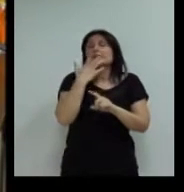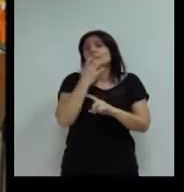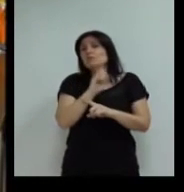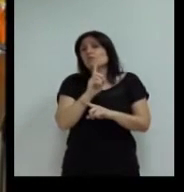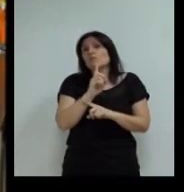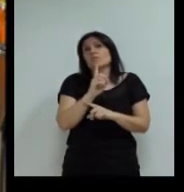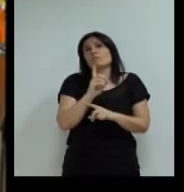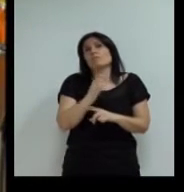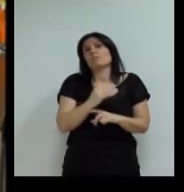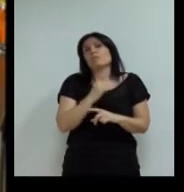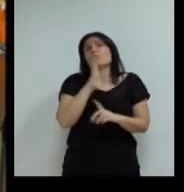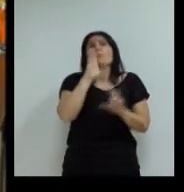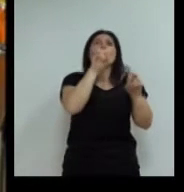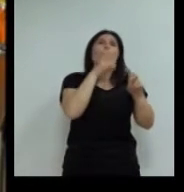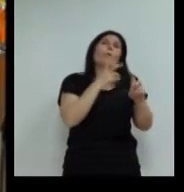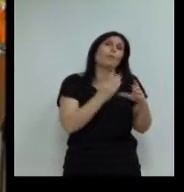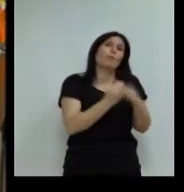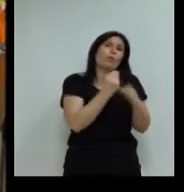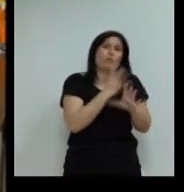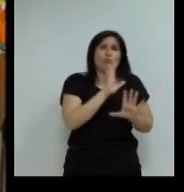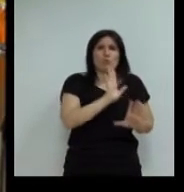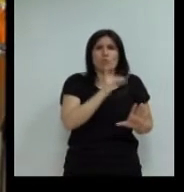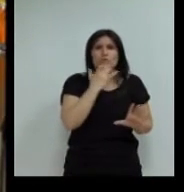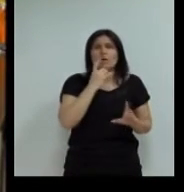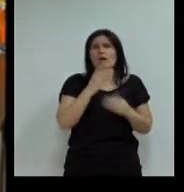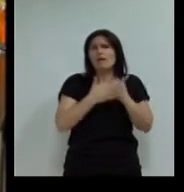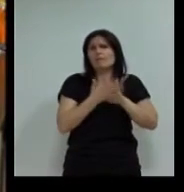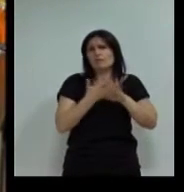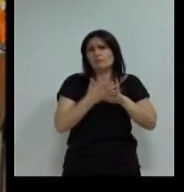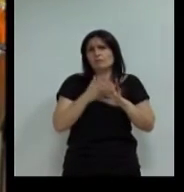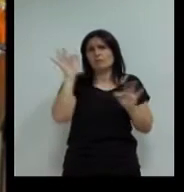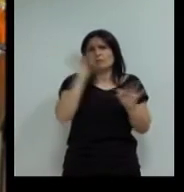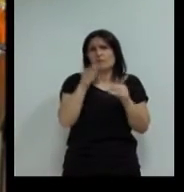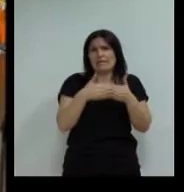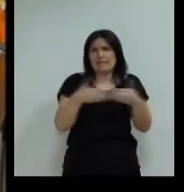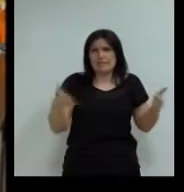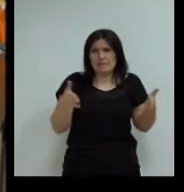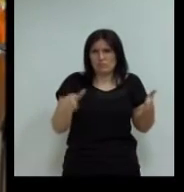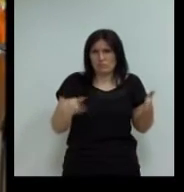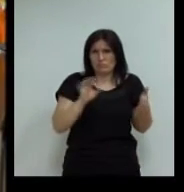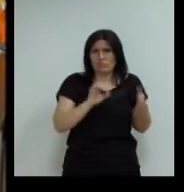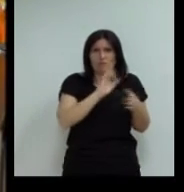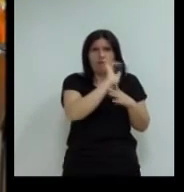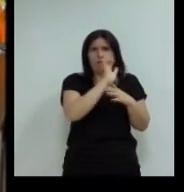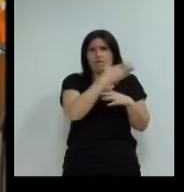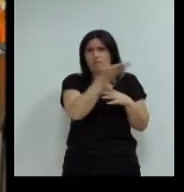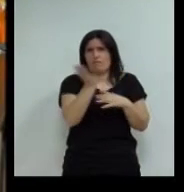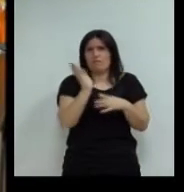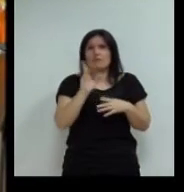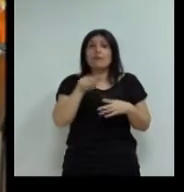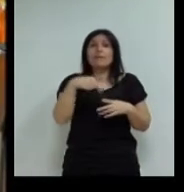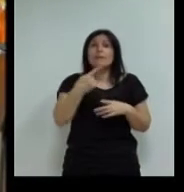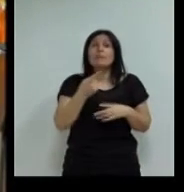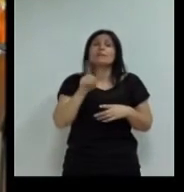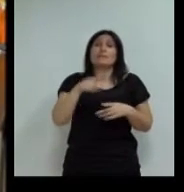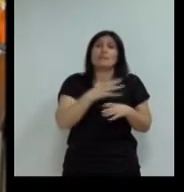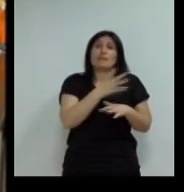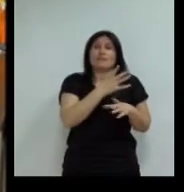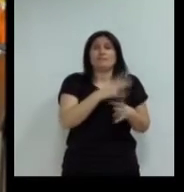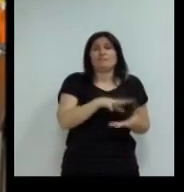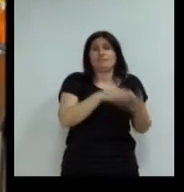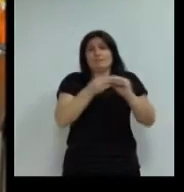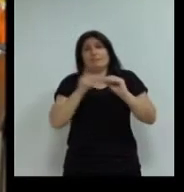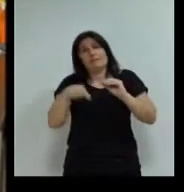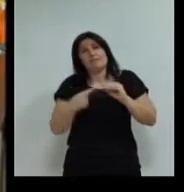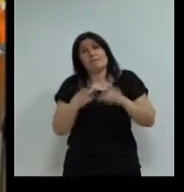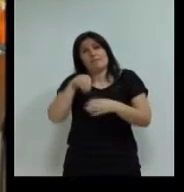llegaremos a... Y estoy hablando siempre de películas de estreno, películas de estreno de cartelera, que que luego tengan ese reflejo en el DVD, la mayoría de ellas, y que